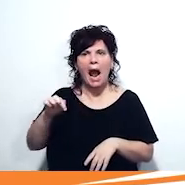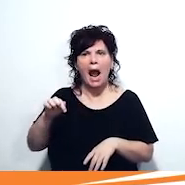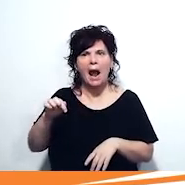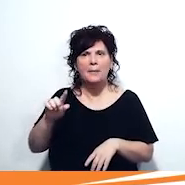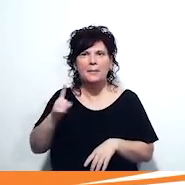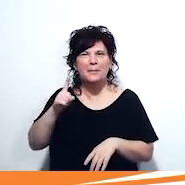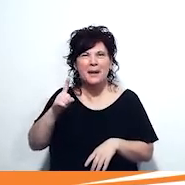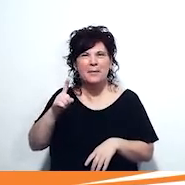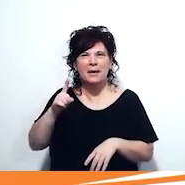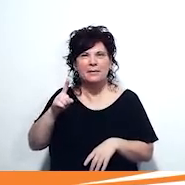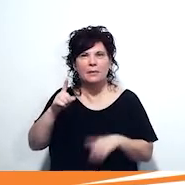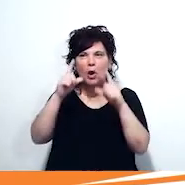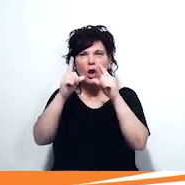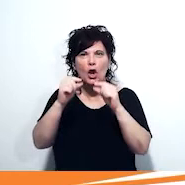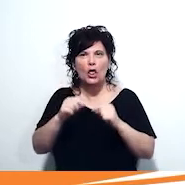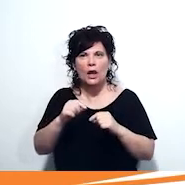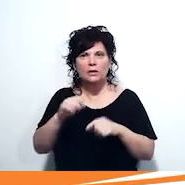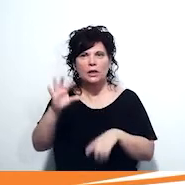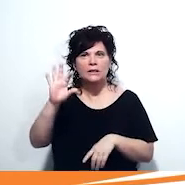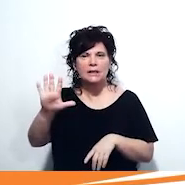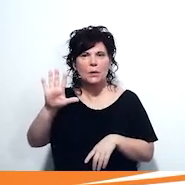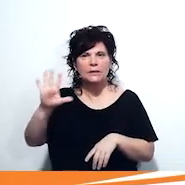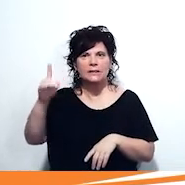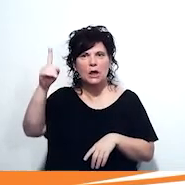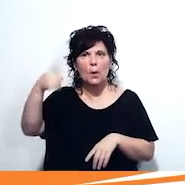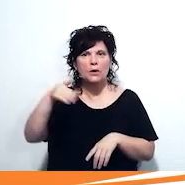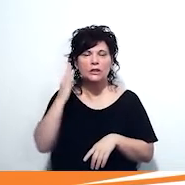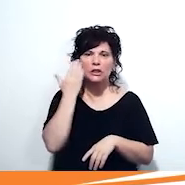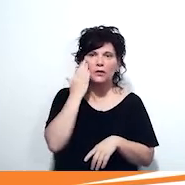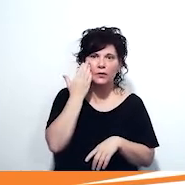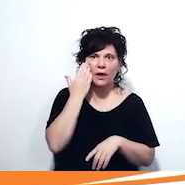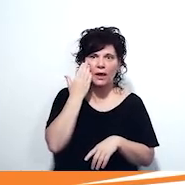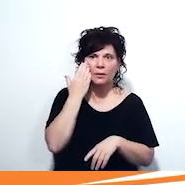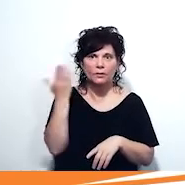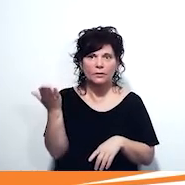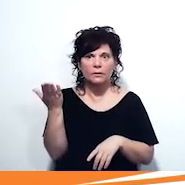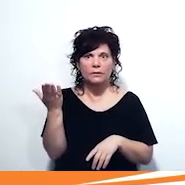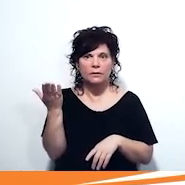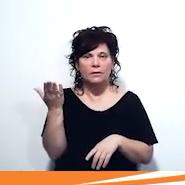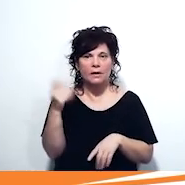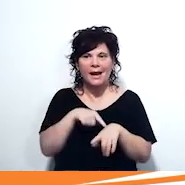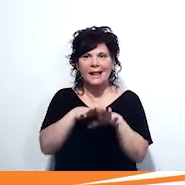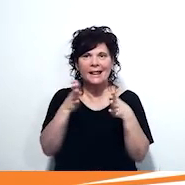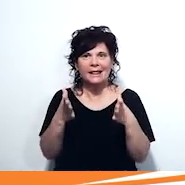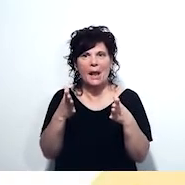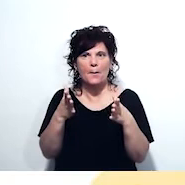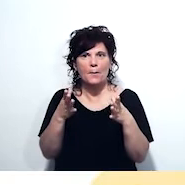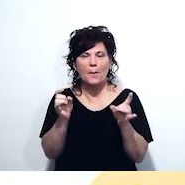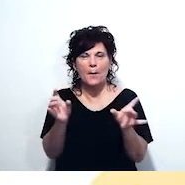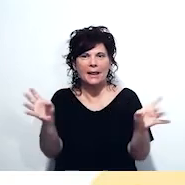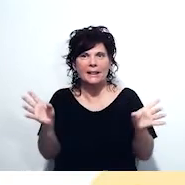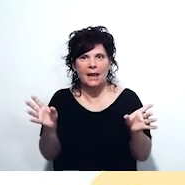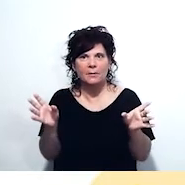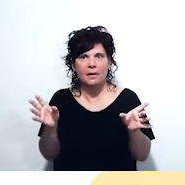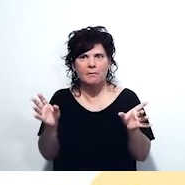plataformas subieron, fíjense acá les traje dos datos, 55% Facebook y 144% Apple durante el tiempo